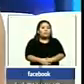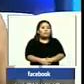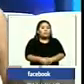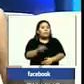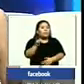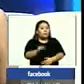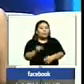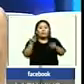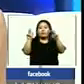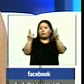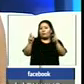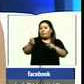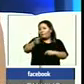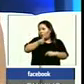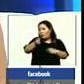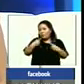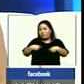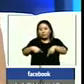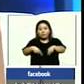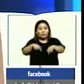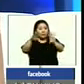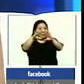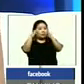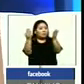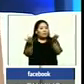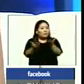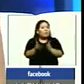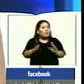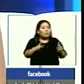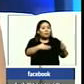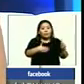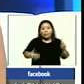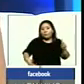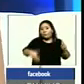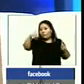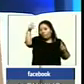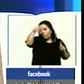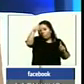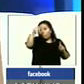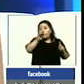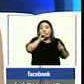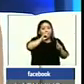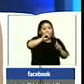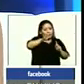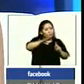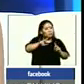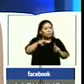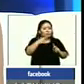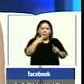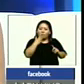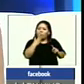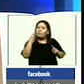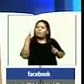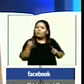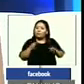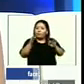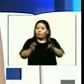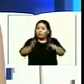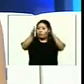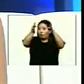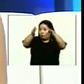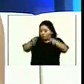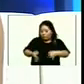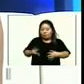Seguimos hablando de información internacional. Vamos a hablar del presidente Donald Trump, quien asegura que la investigación formal de la Cámara de